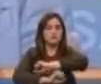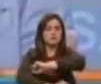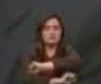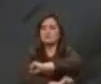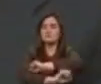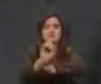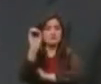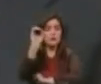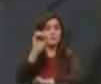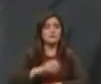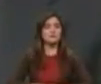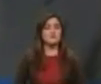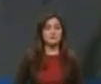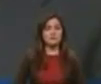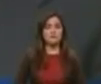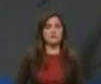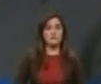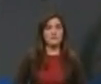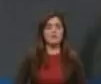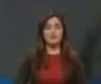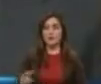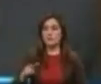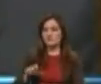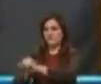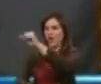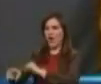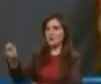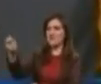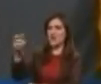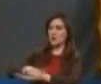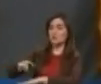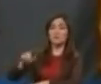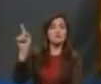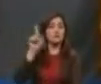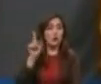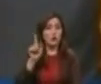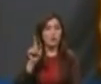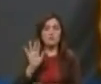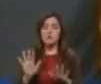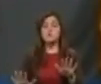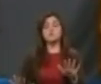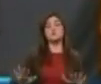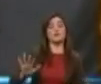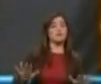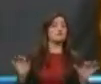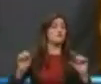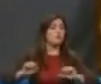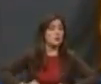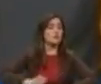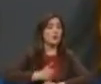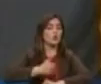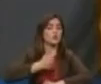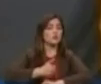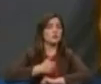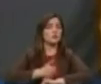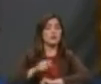evidencias no es necesario que se le haya encontrado dinero jorge gloss se debe presumir sin lugar a dudas que la autoría mediata